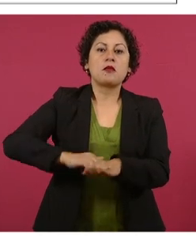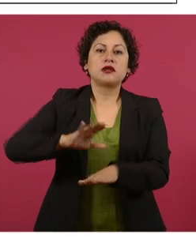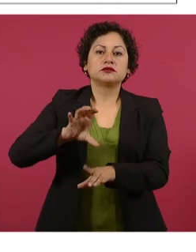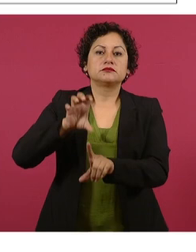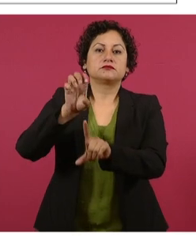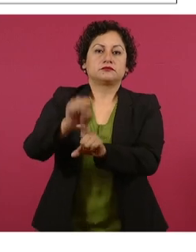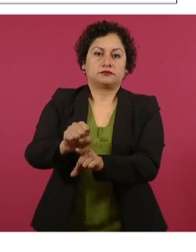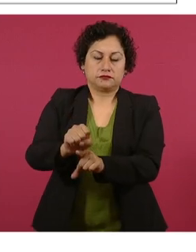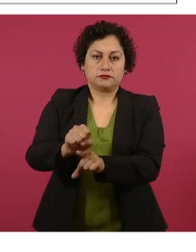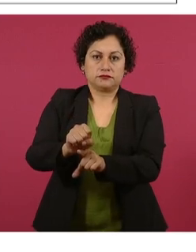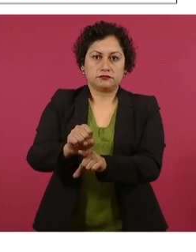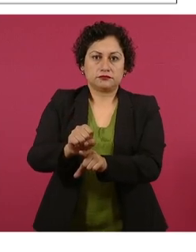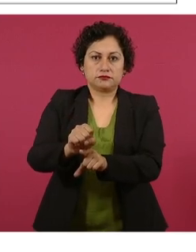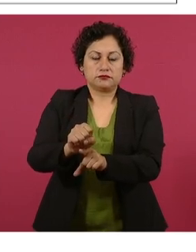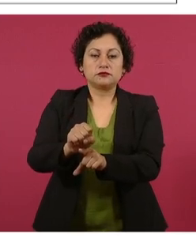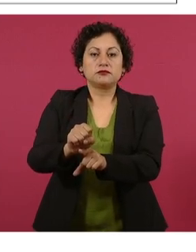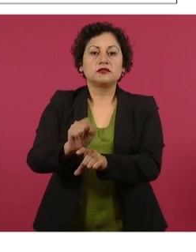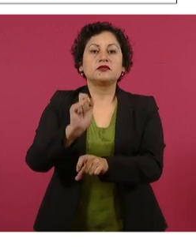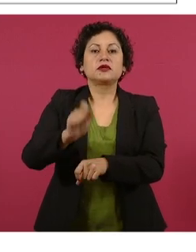el